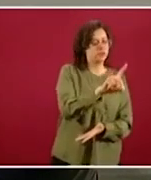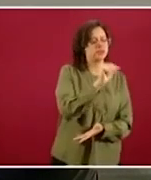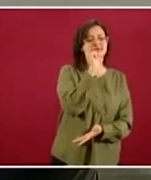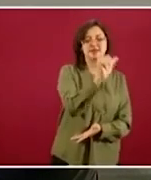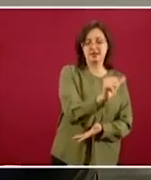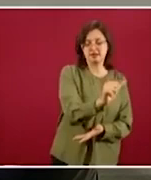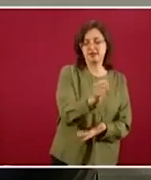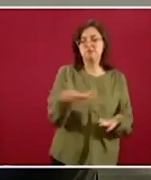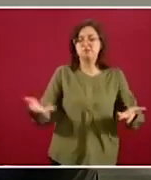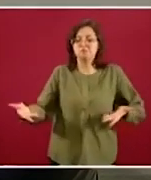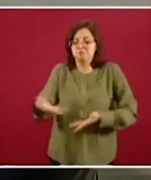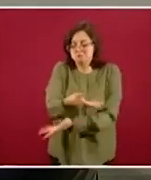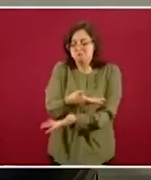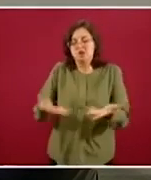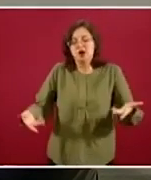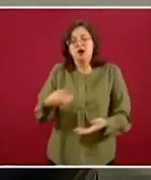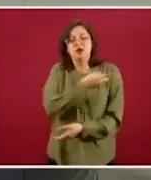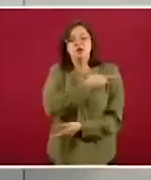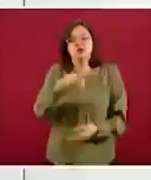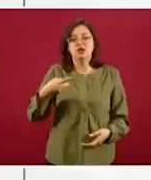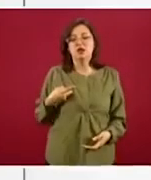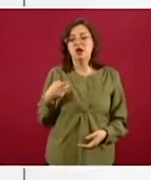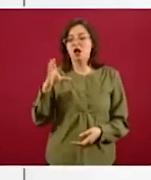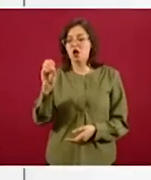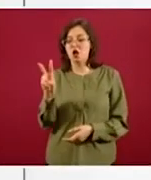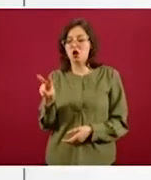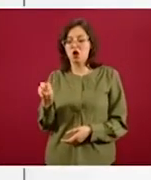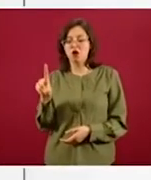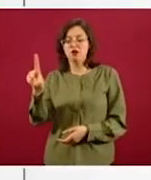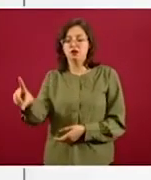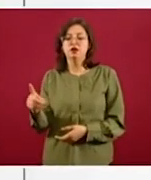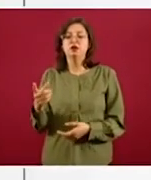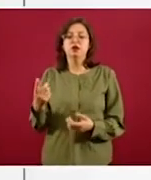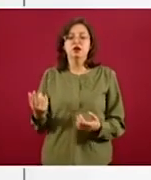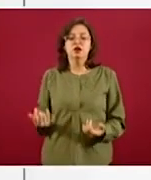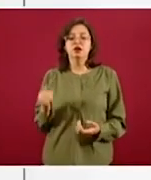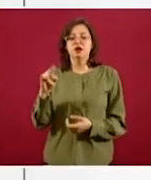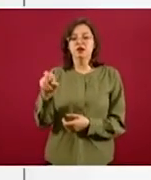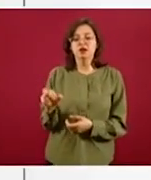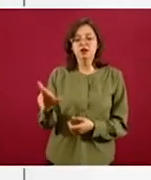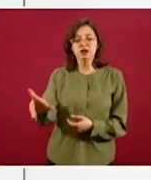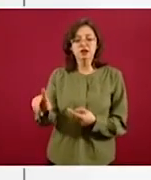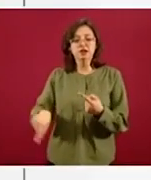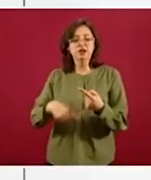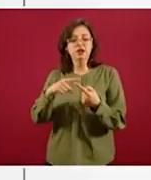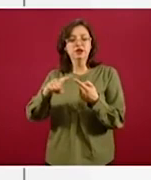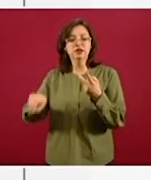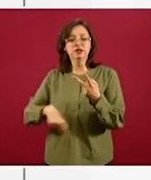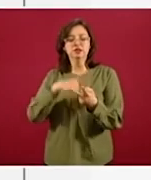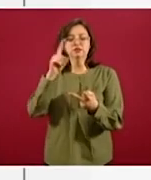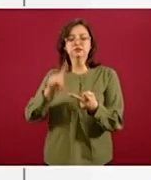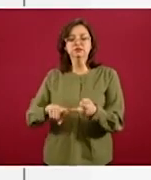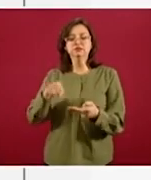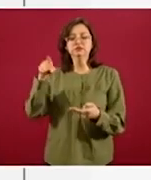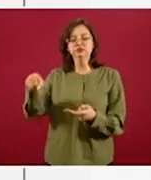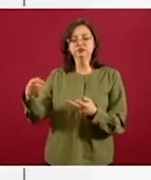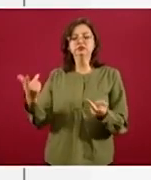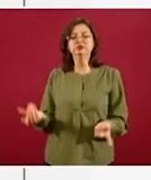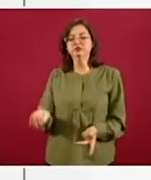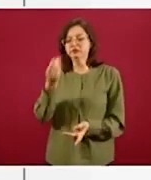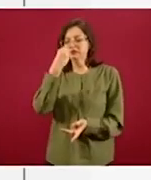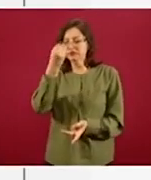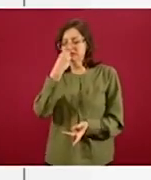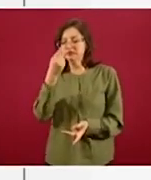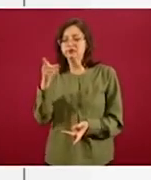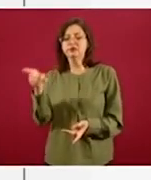los centros COVID, pues están el Instituto Nacional de Enfermedades Respiratorias, el Instituto Nacional de Ciencias Médicas y Nutrición